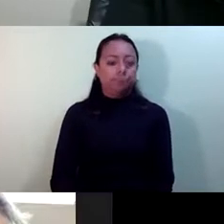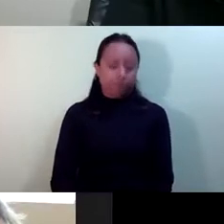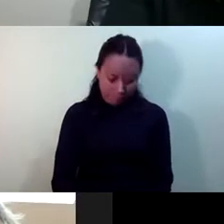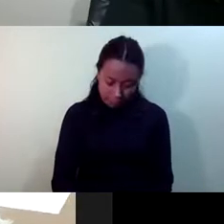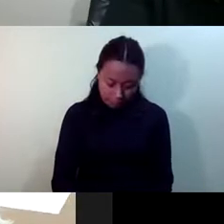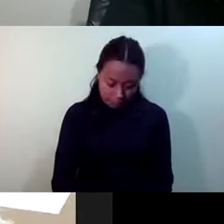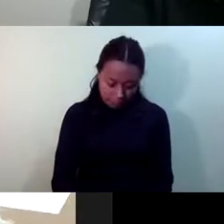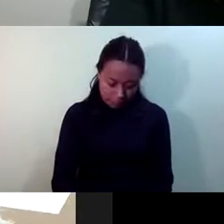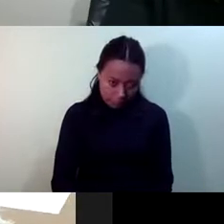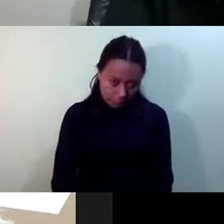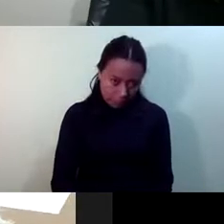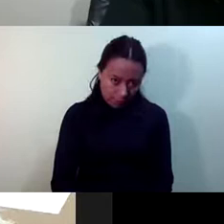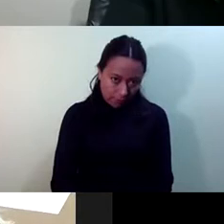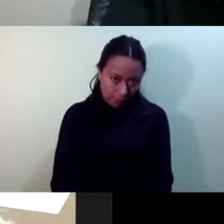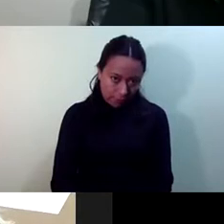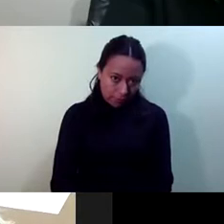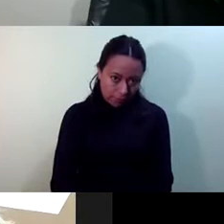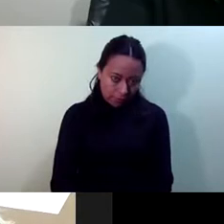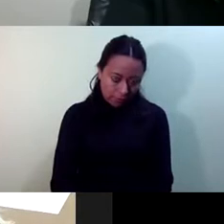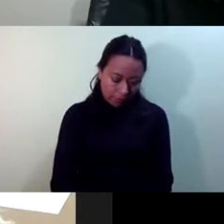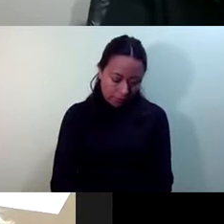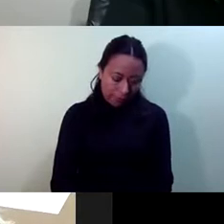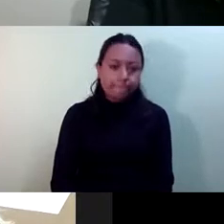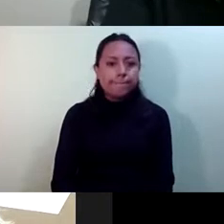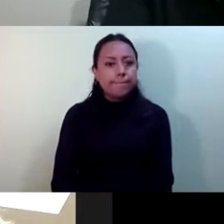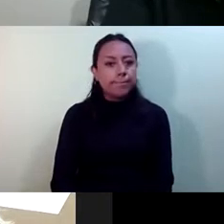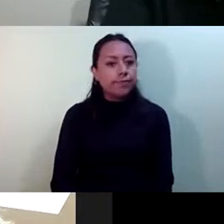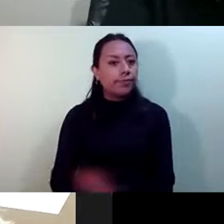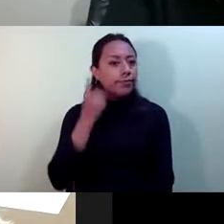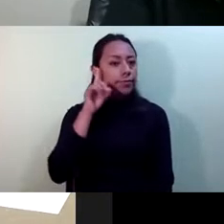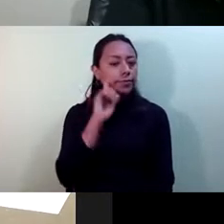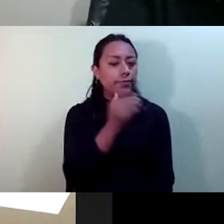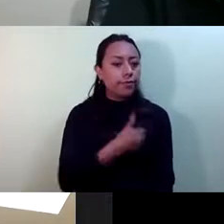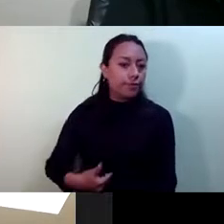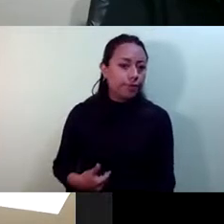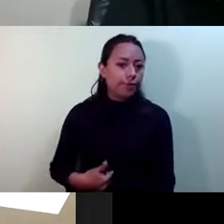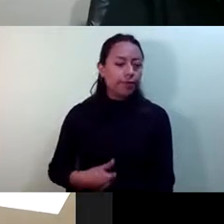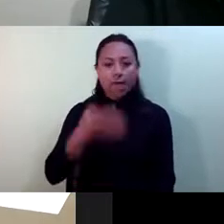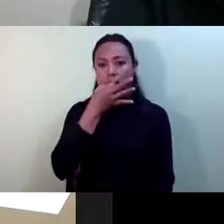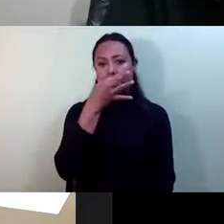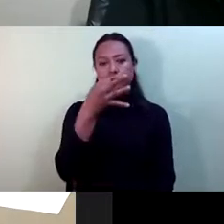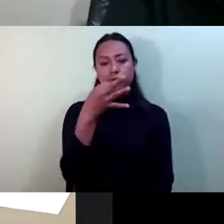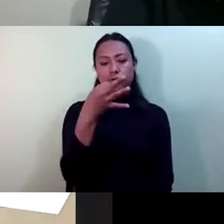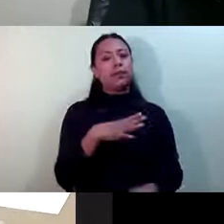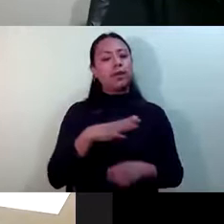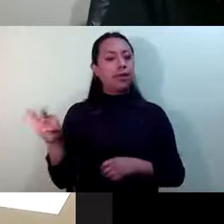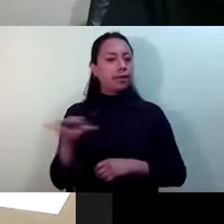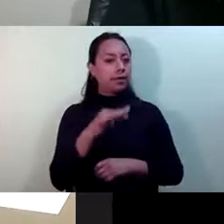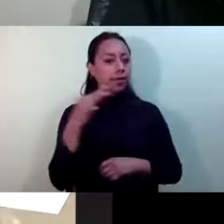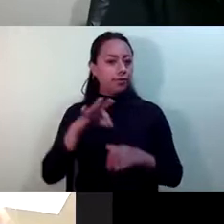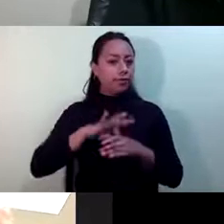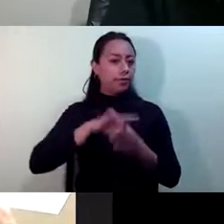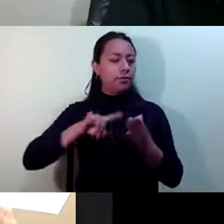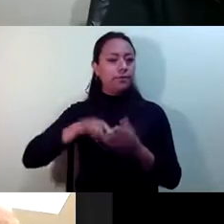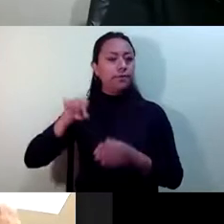Diputada Presidenta Le informo que hay 14 votos